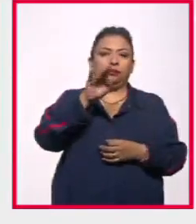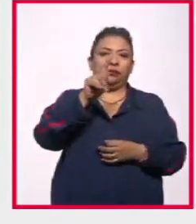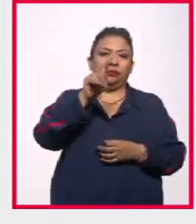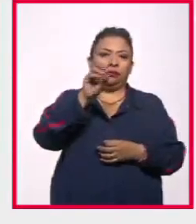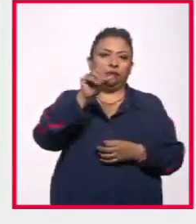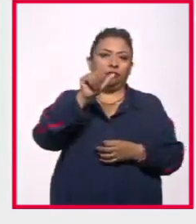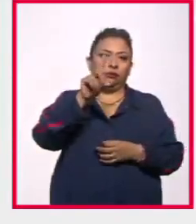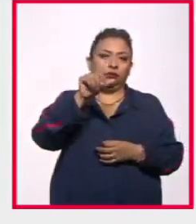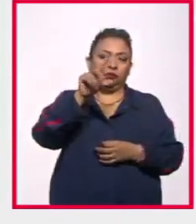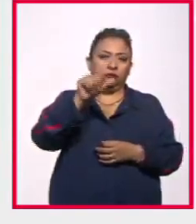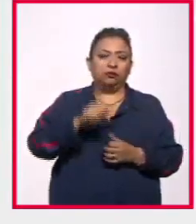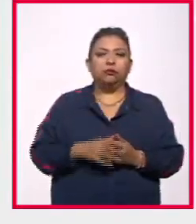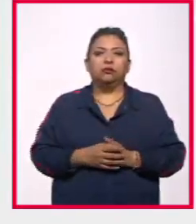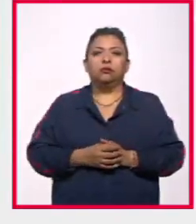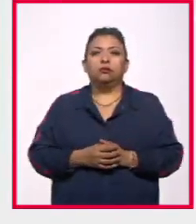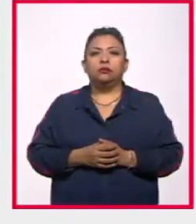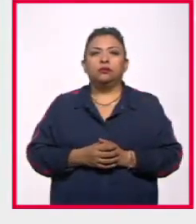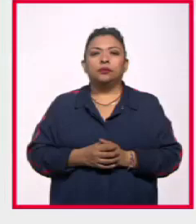Aranda.